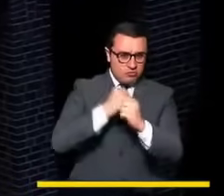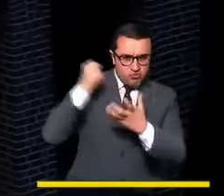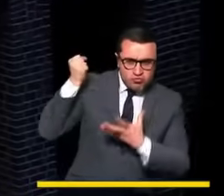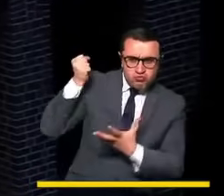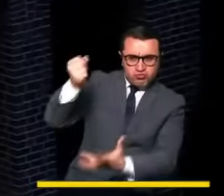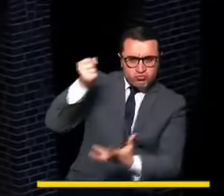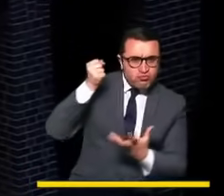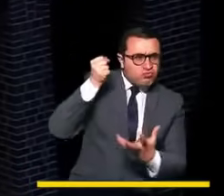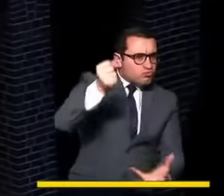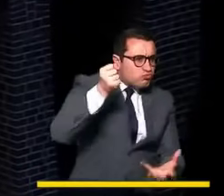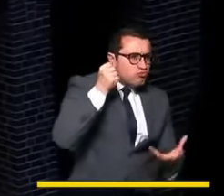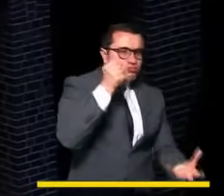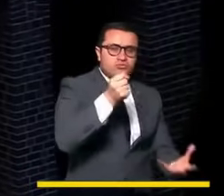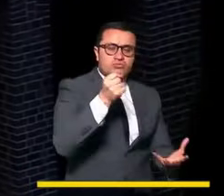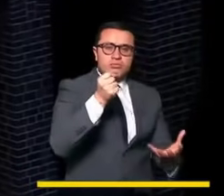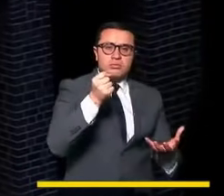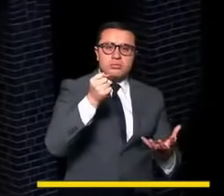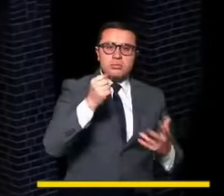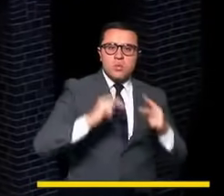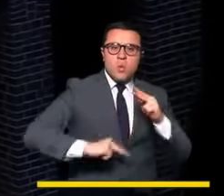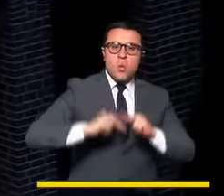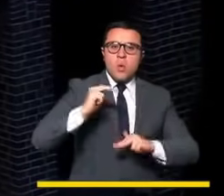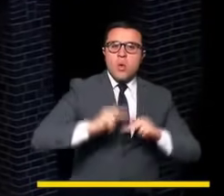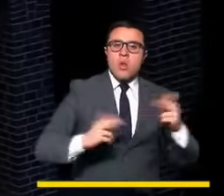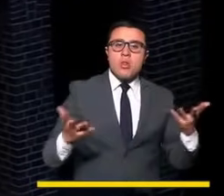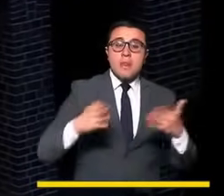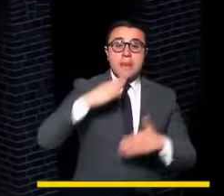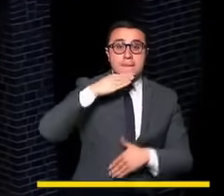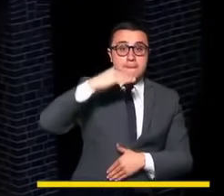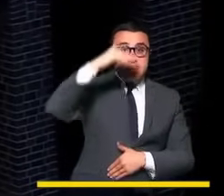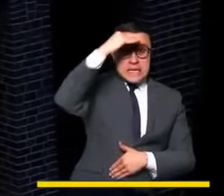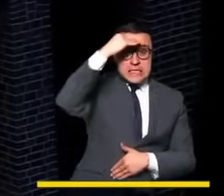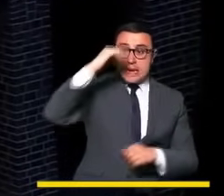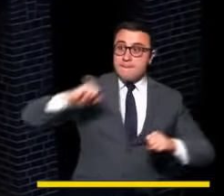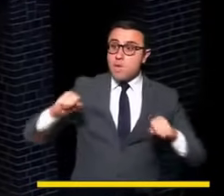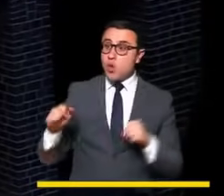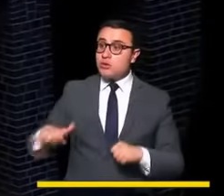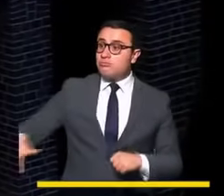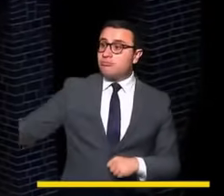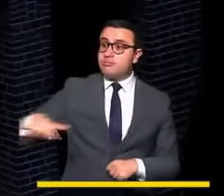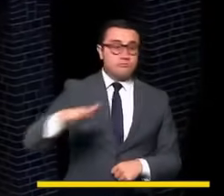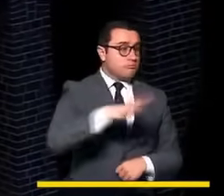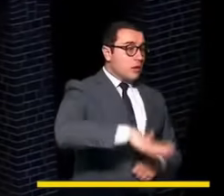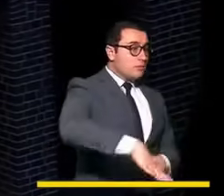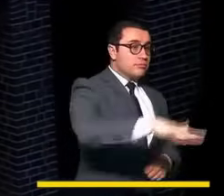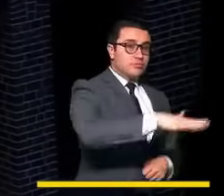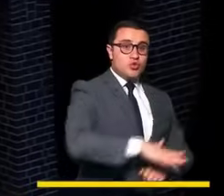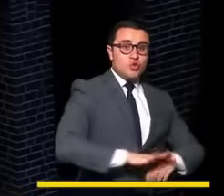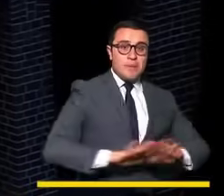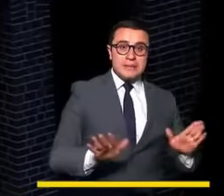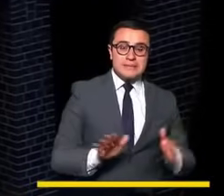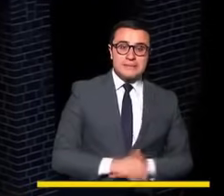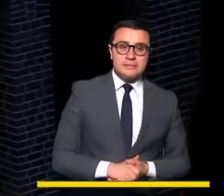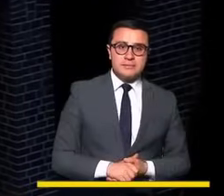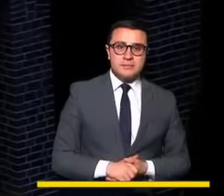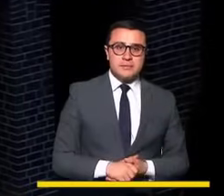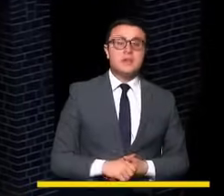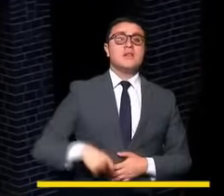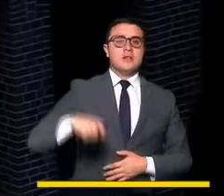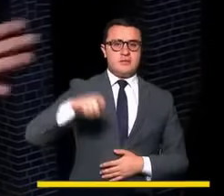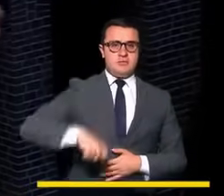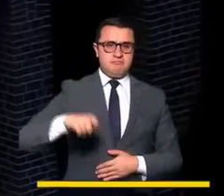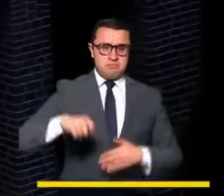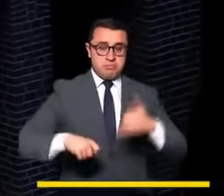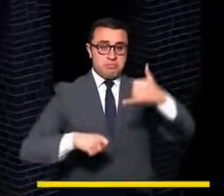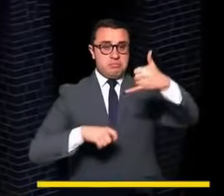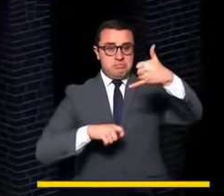esta materia se hizo fue en los alrededores de Medellín y Bogotá. Nosotros no tenemos una doble calzada que nos junte